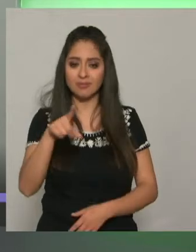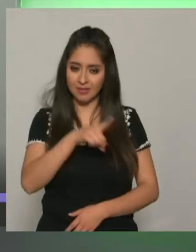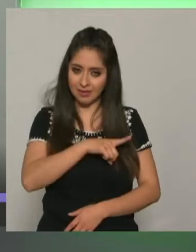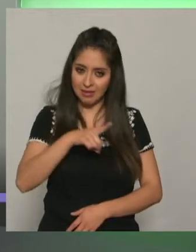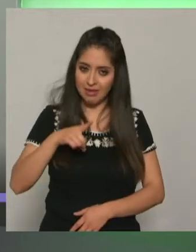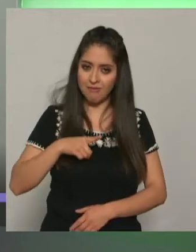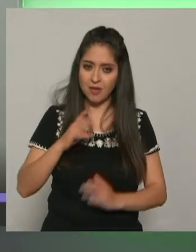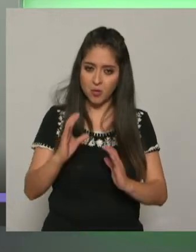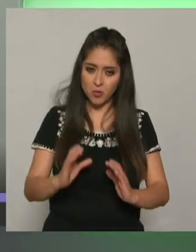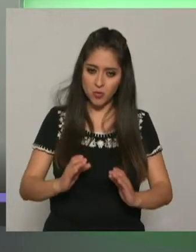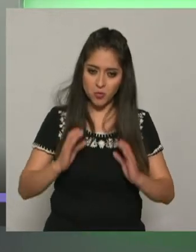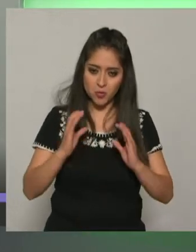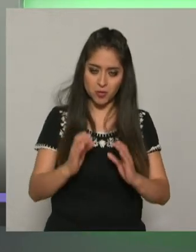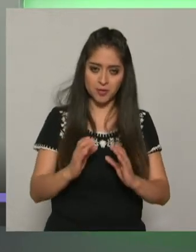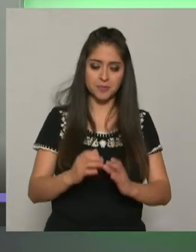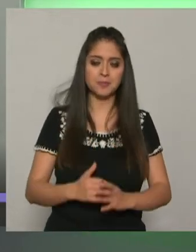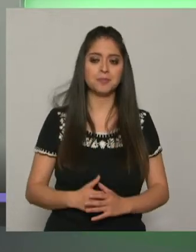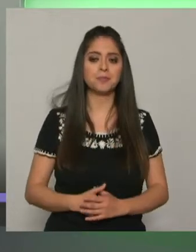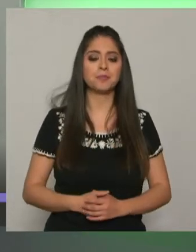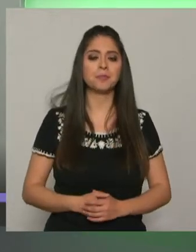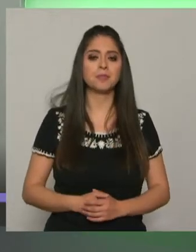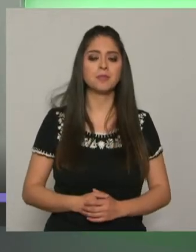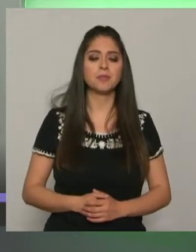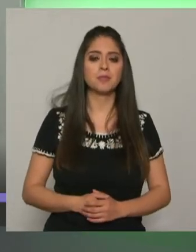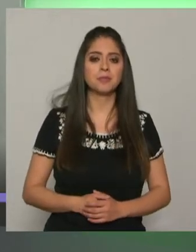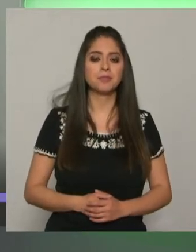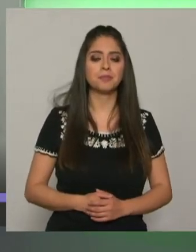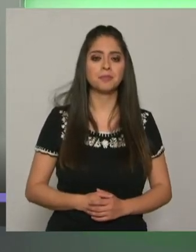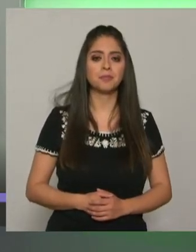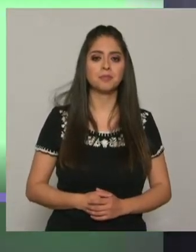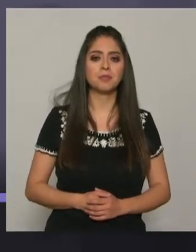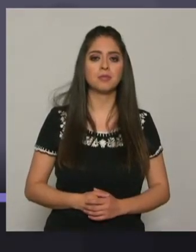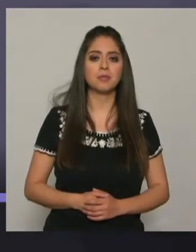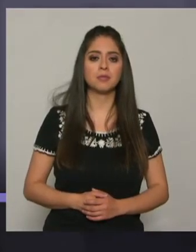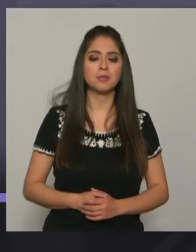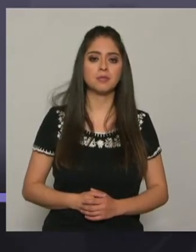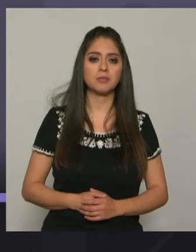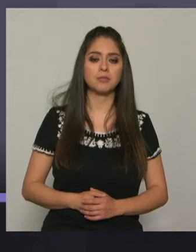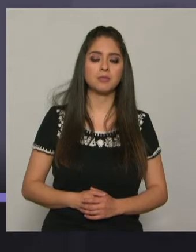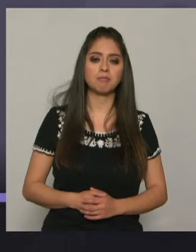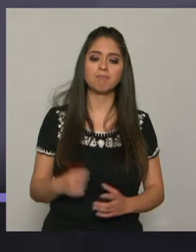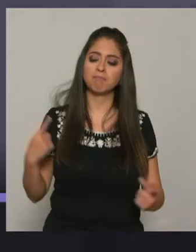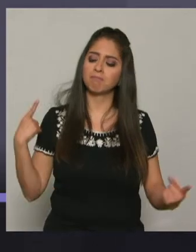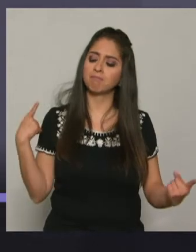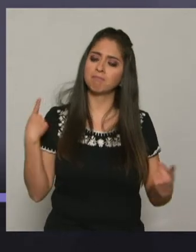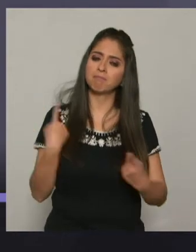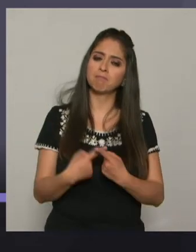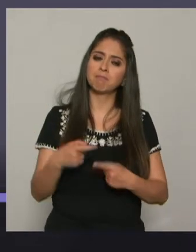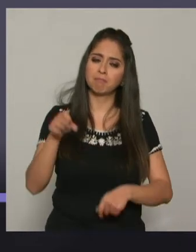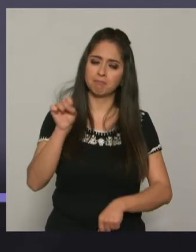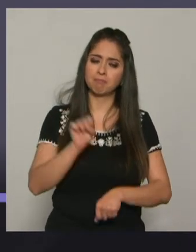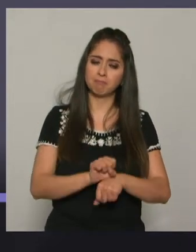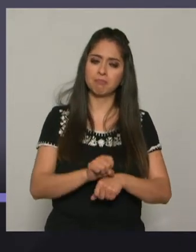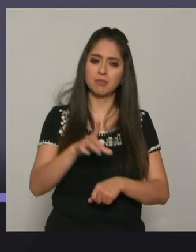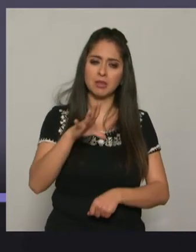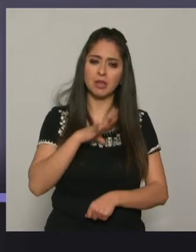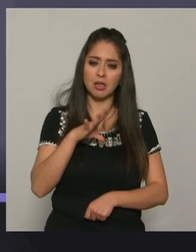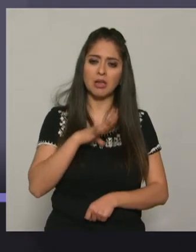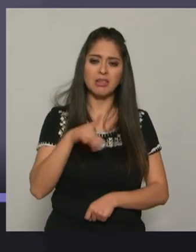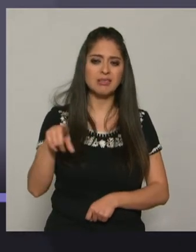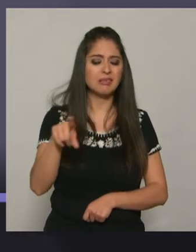muy cuidadosos con esto. Vimos también a lo largo de la semana hubieron unos casos